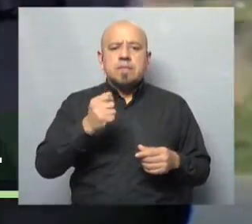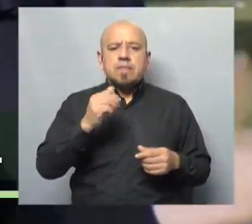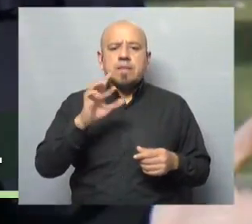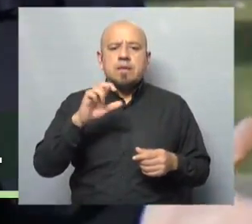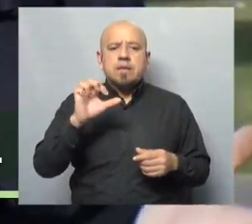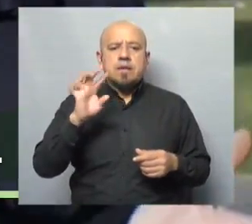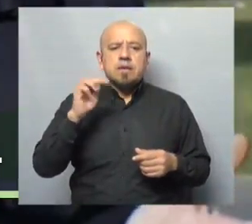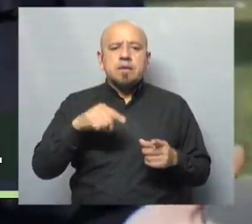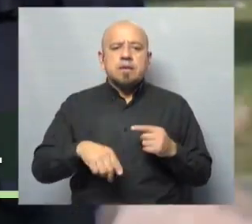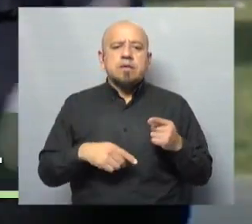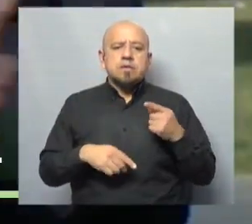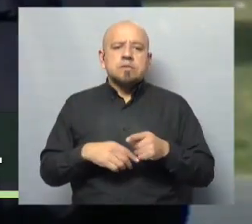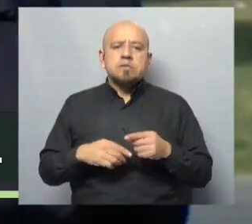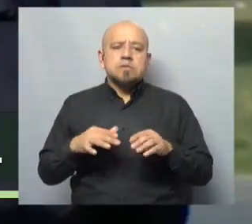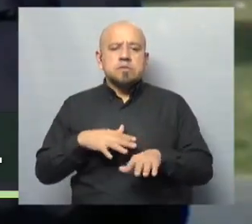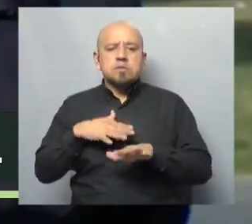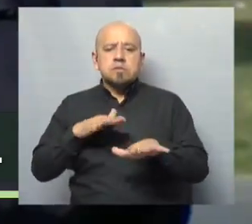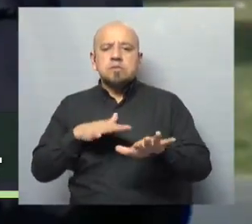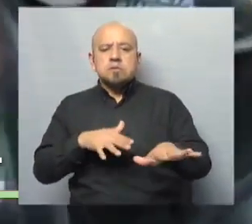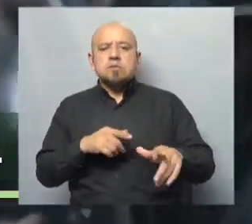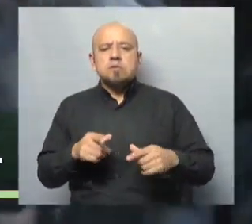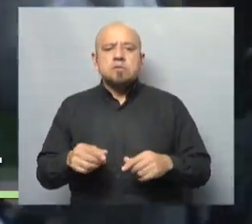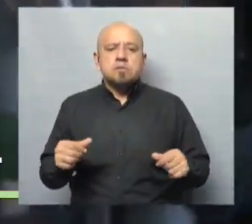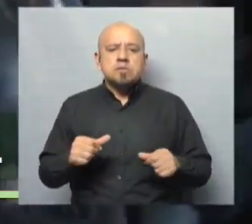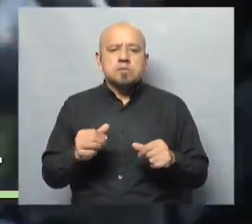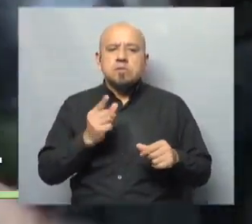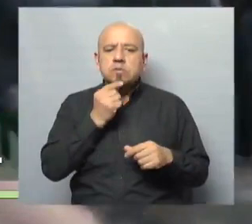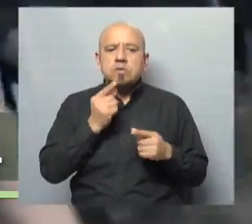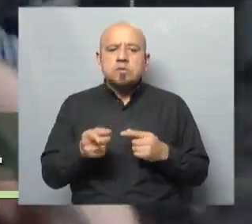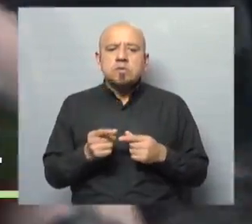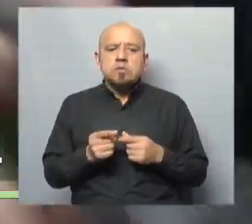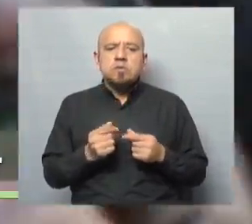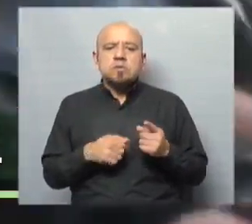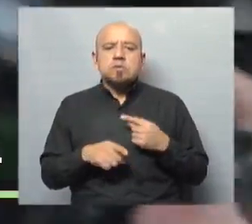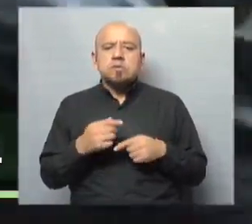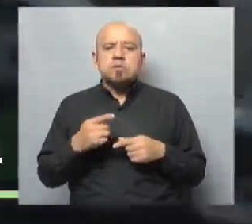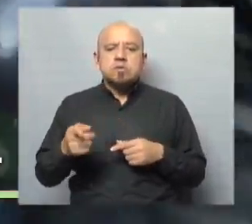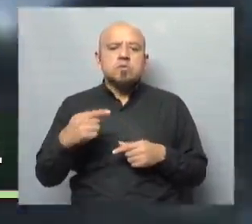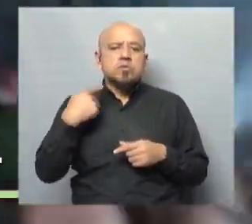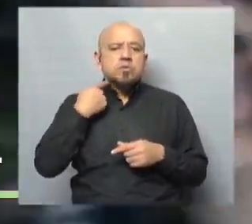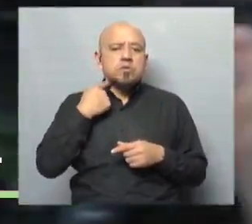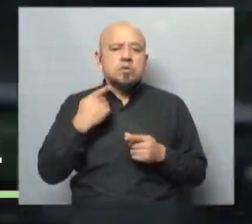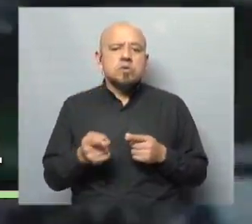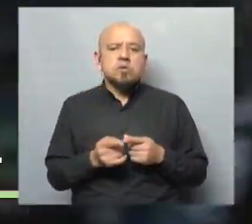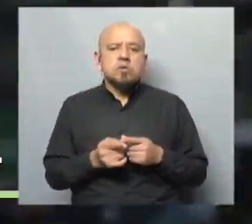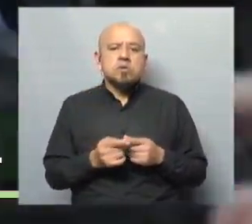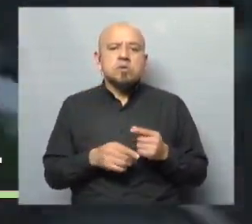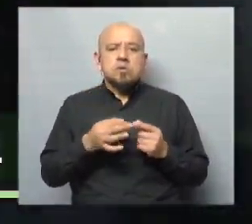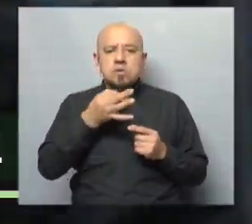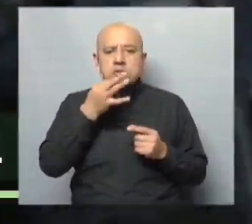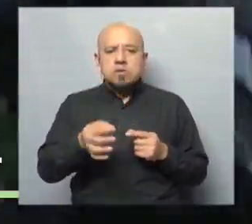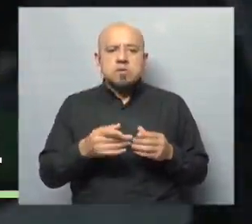en contra de los manifestantes mediante la colocación de vallas y la represión con gases y camiones hidrantes calificando de